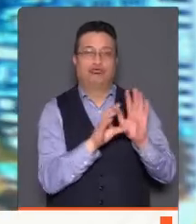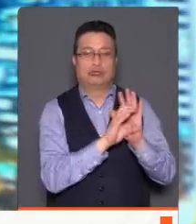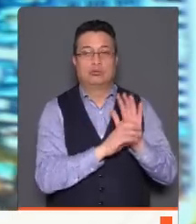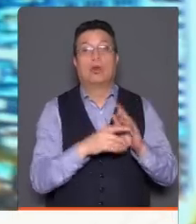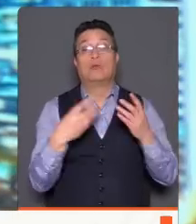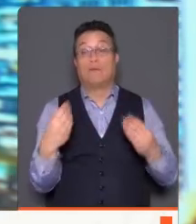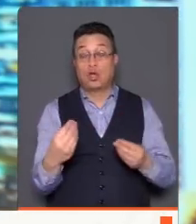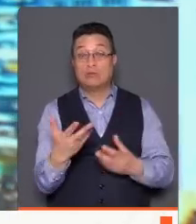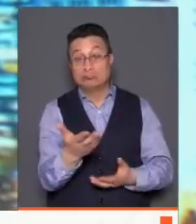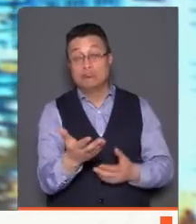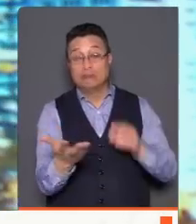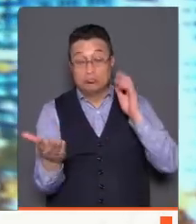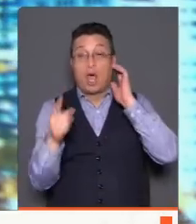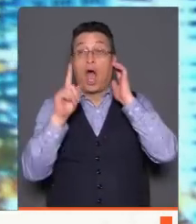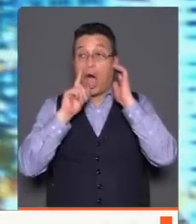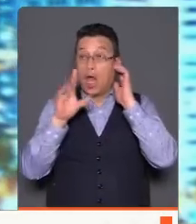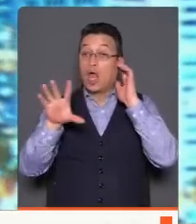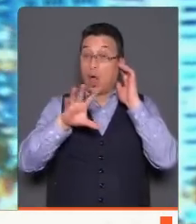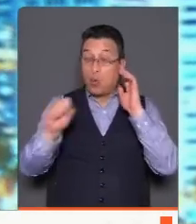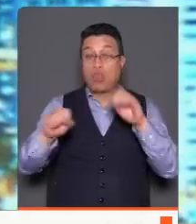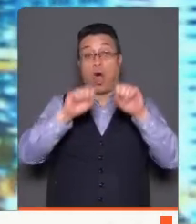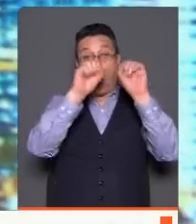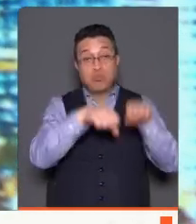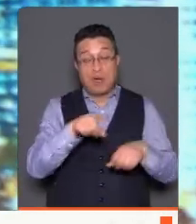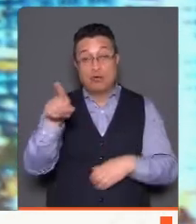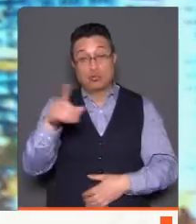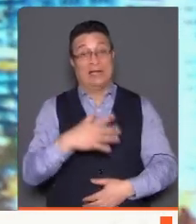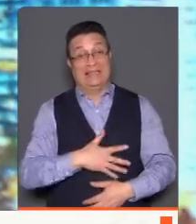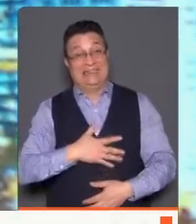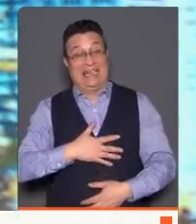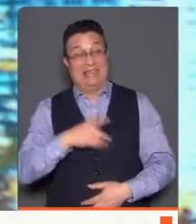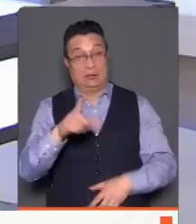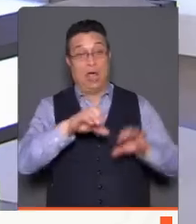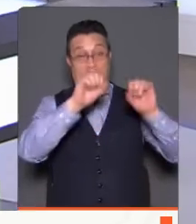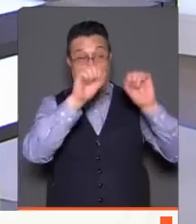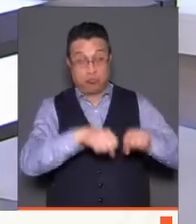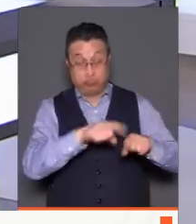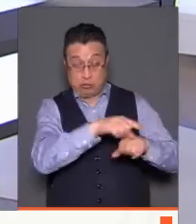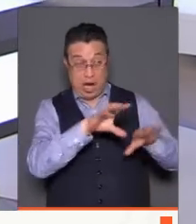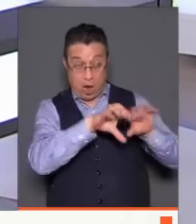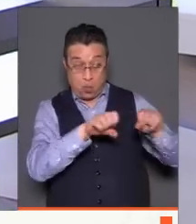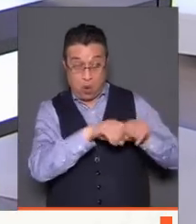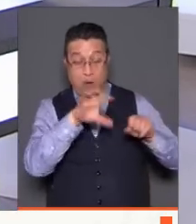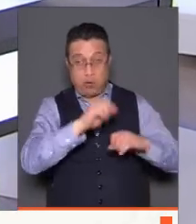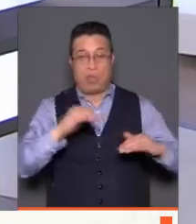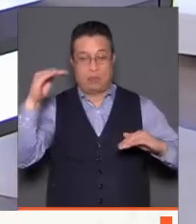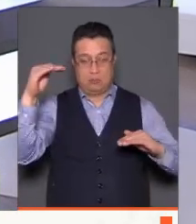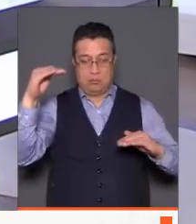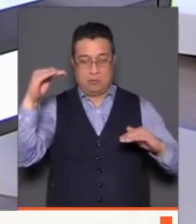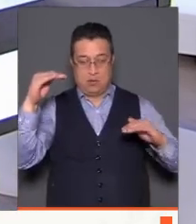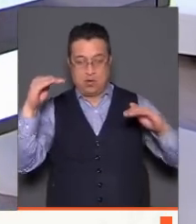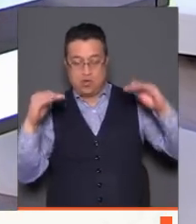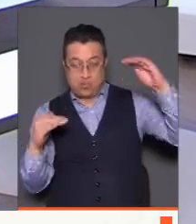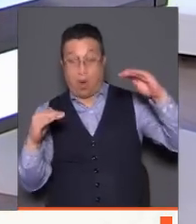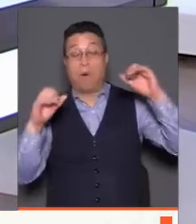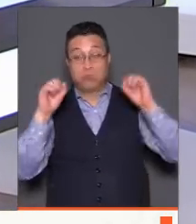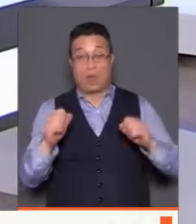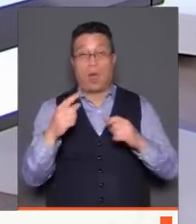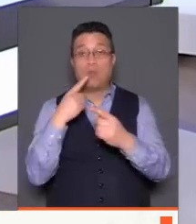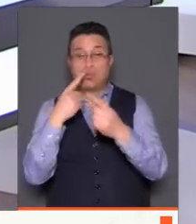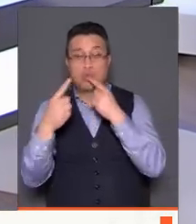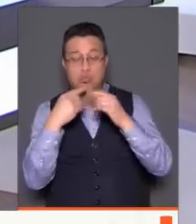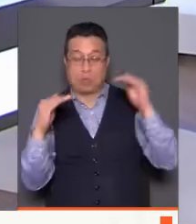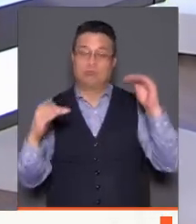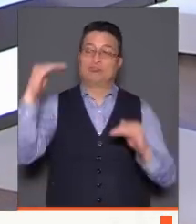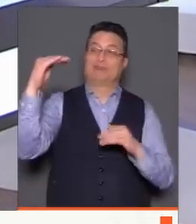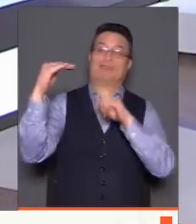hay acuerdo en el apruebo. ¿Siente usted que ese acuerdo puede modificar las tendencias? Hasta ahora todas las encuestas le dan ventaja al